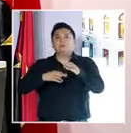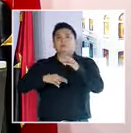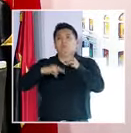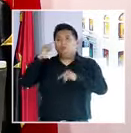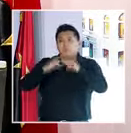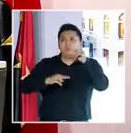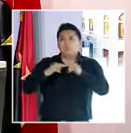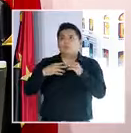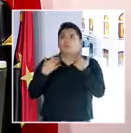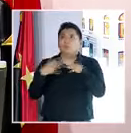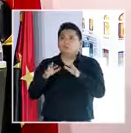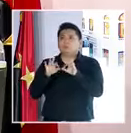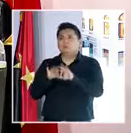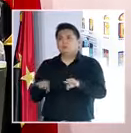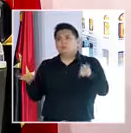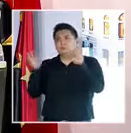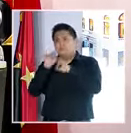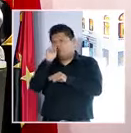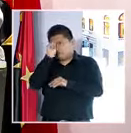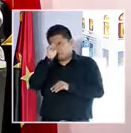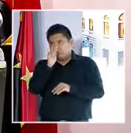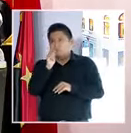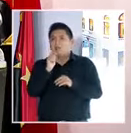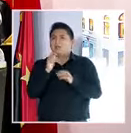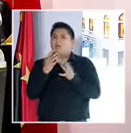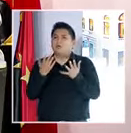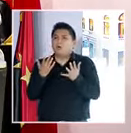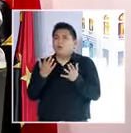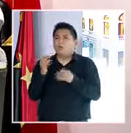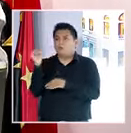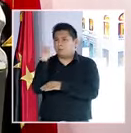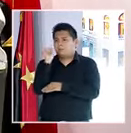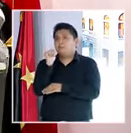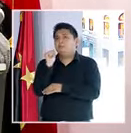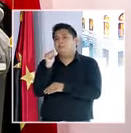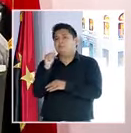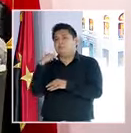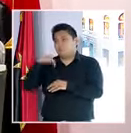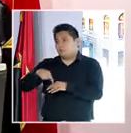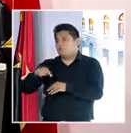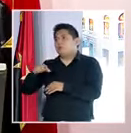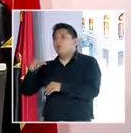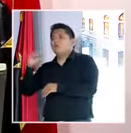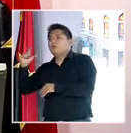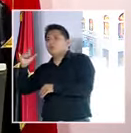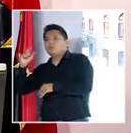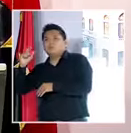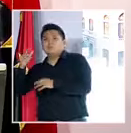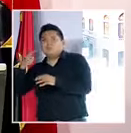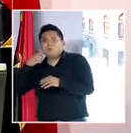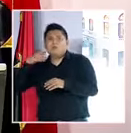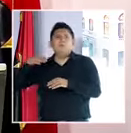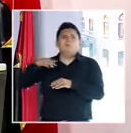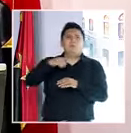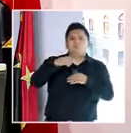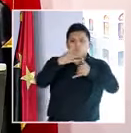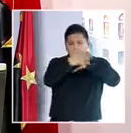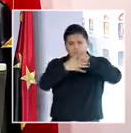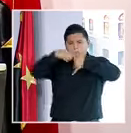de un significado muy importante para la conectividad con el interior del país. Este